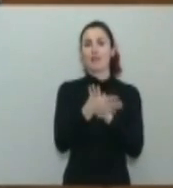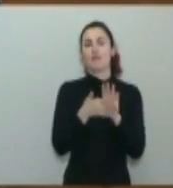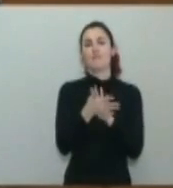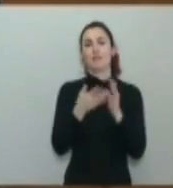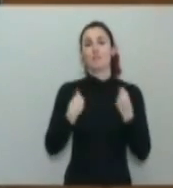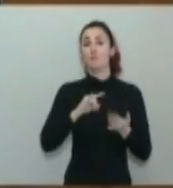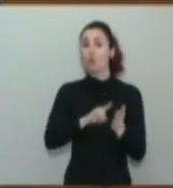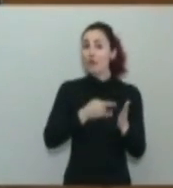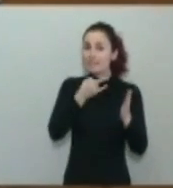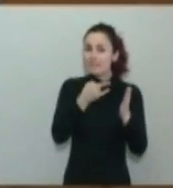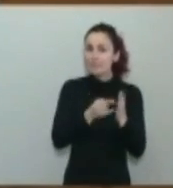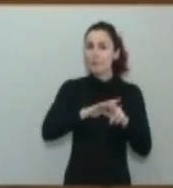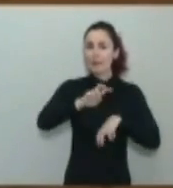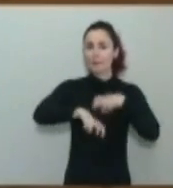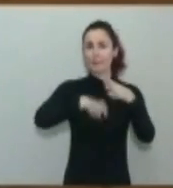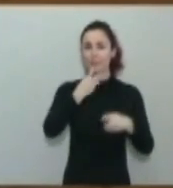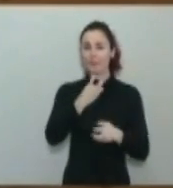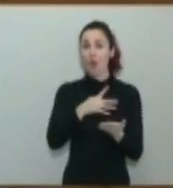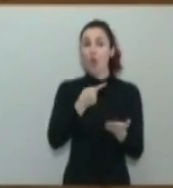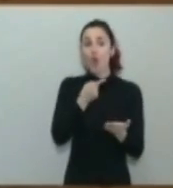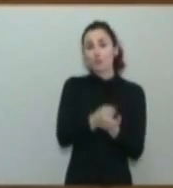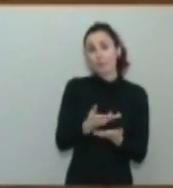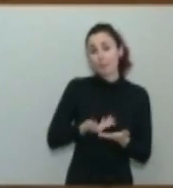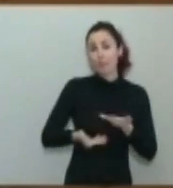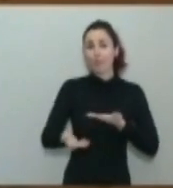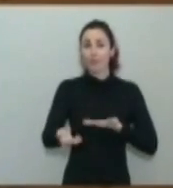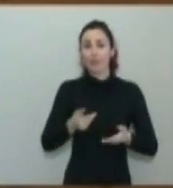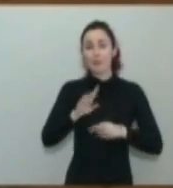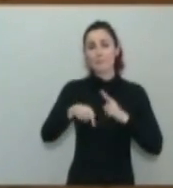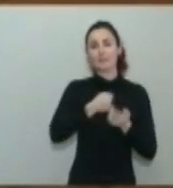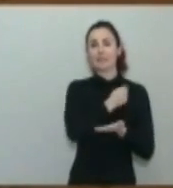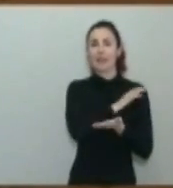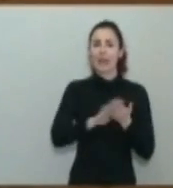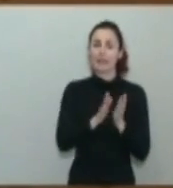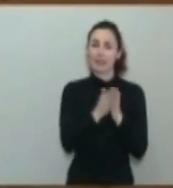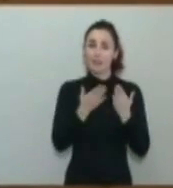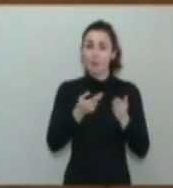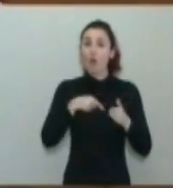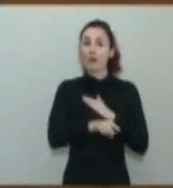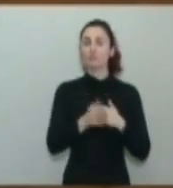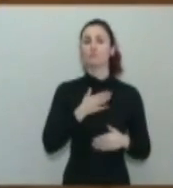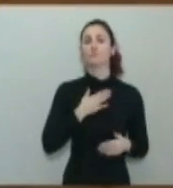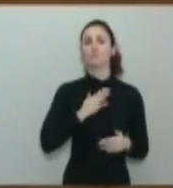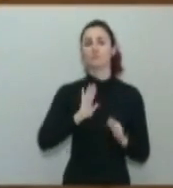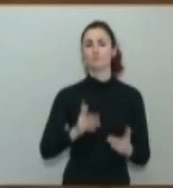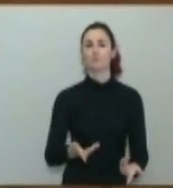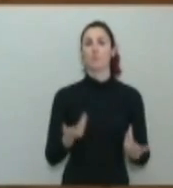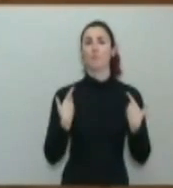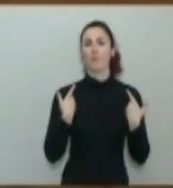establecimiento de ese sistema de reutilización y préstamo gratuito de libros de texto gestionado por los propios centros, pueda ser